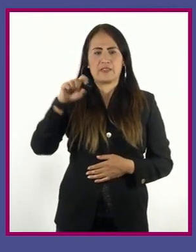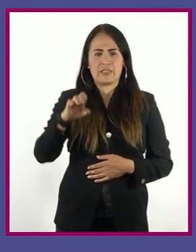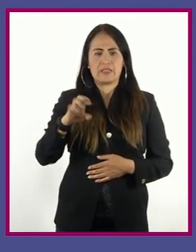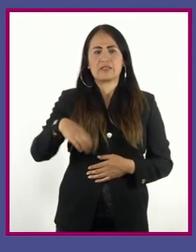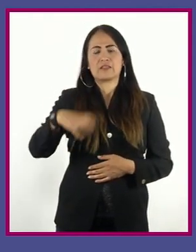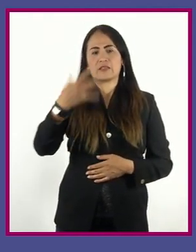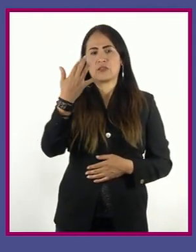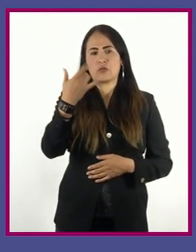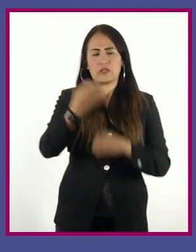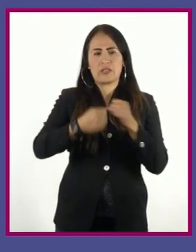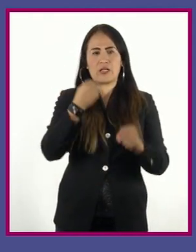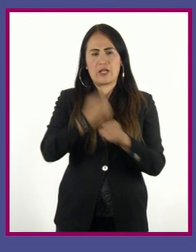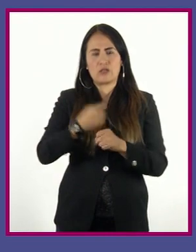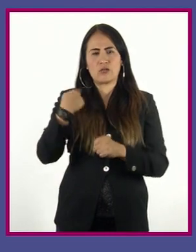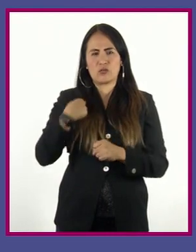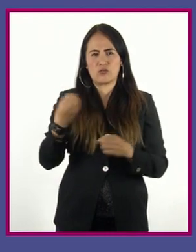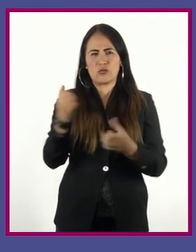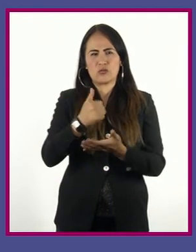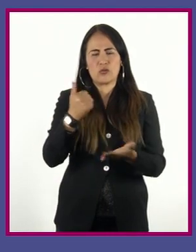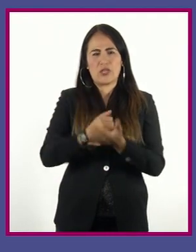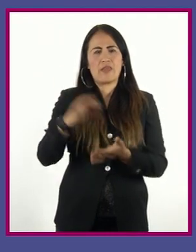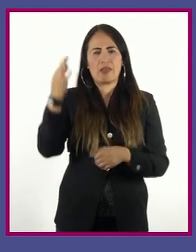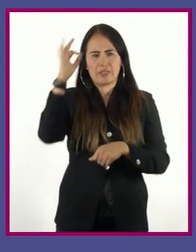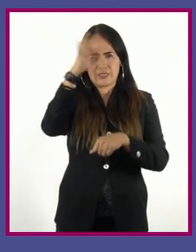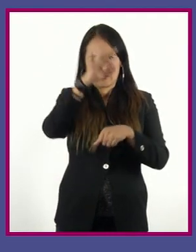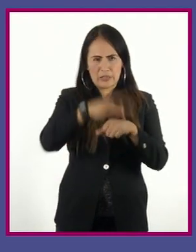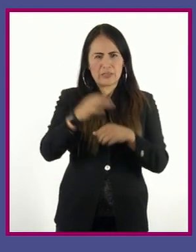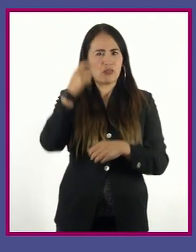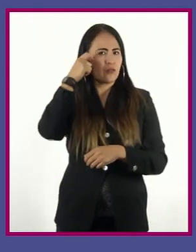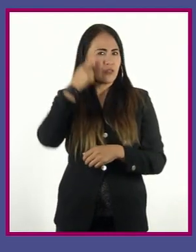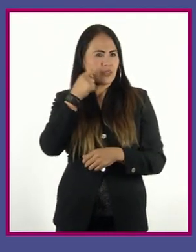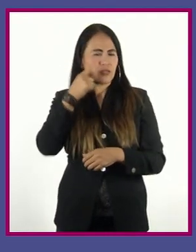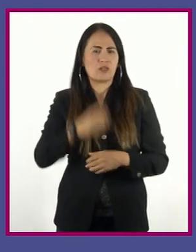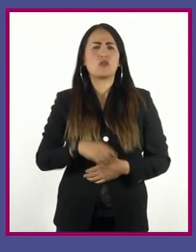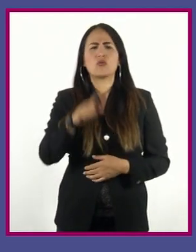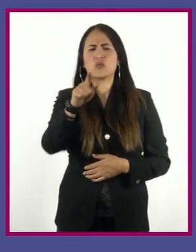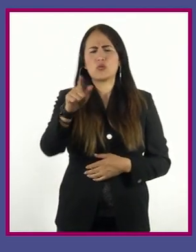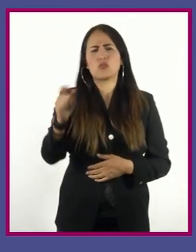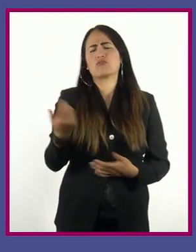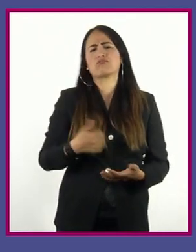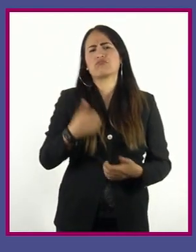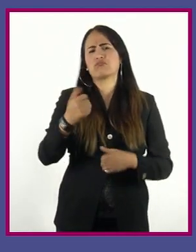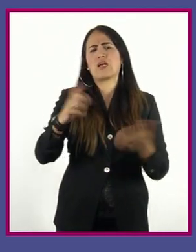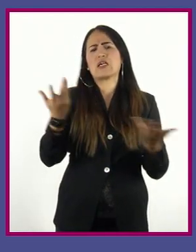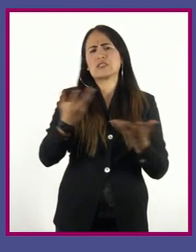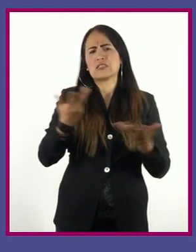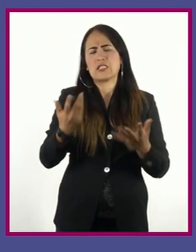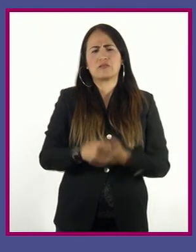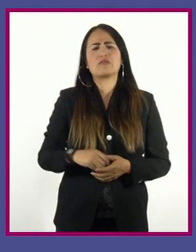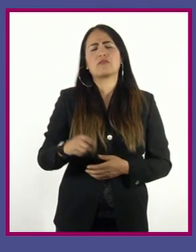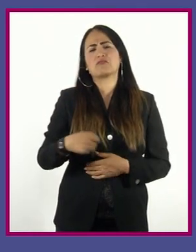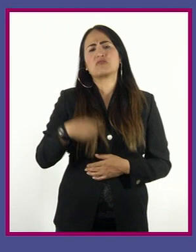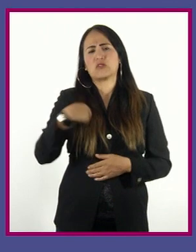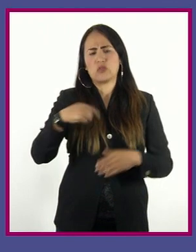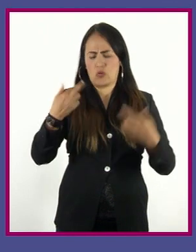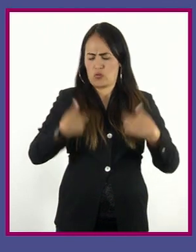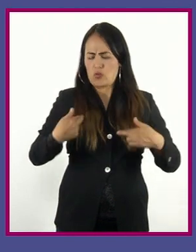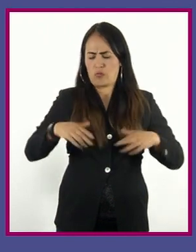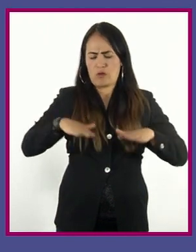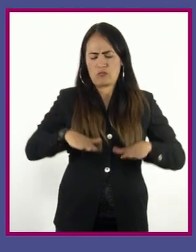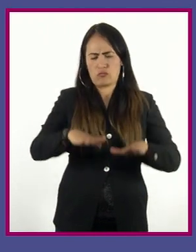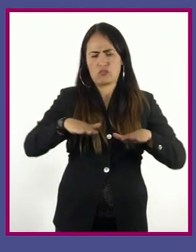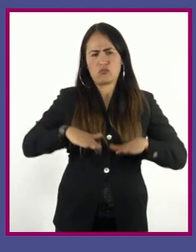nací en la ciudad de Chilpancingo, Guerrero. Muy bien. ¿Cuál es su profesión? Soy sastre. ¿Y en qué consiste su